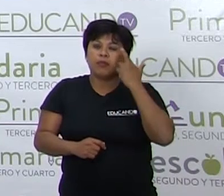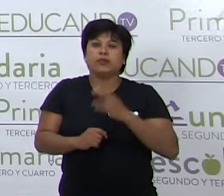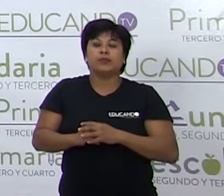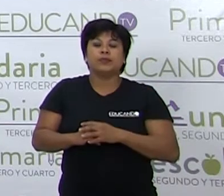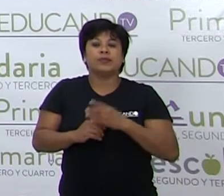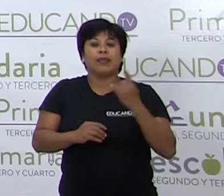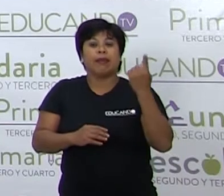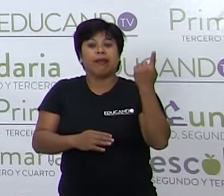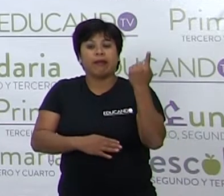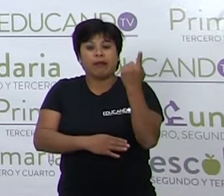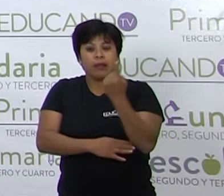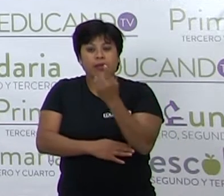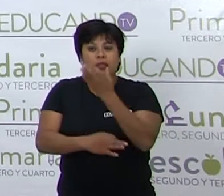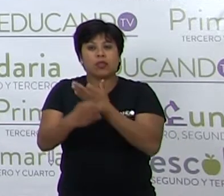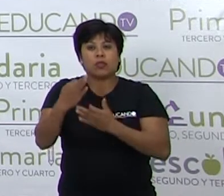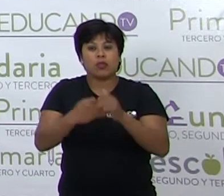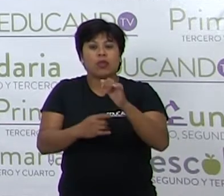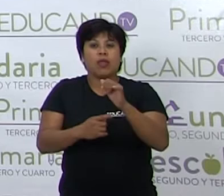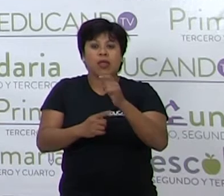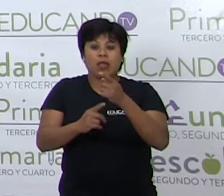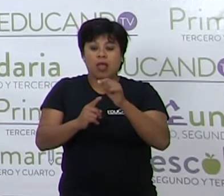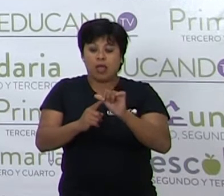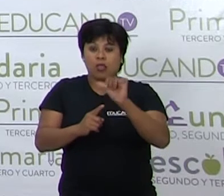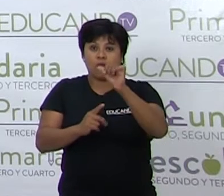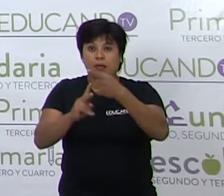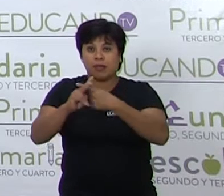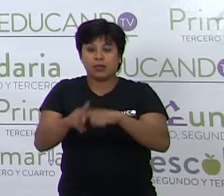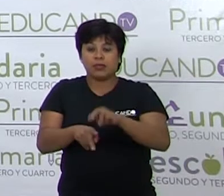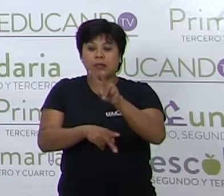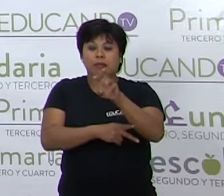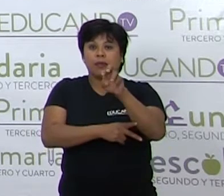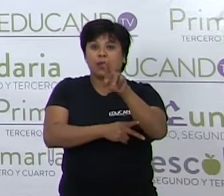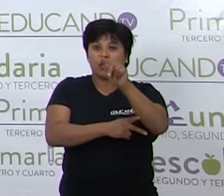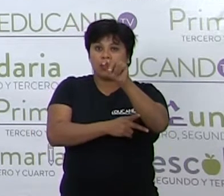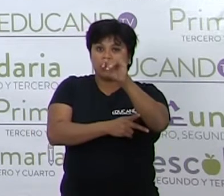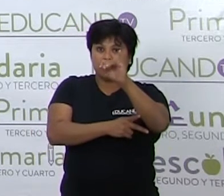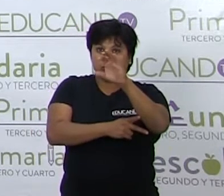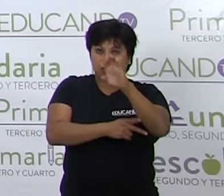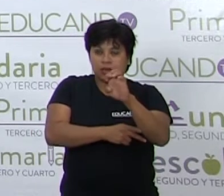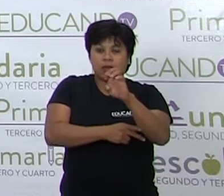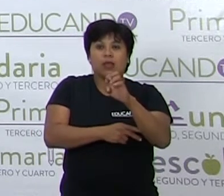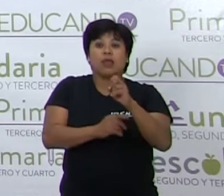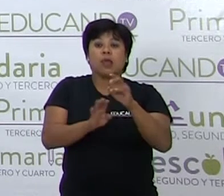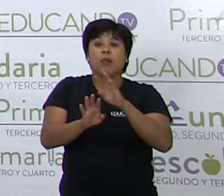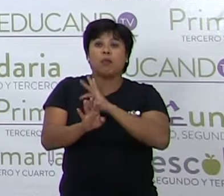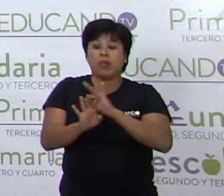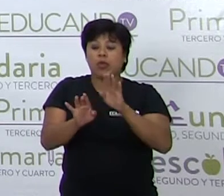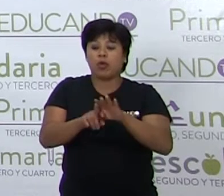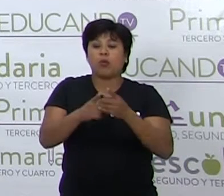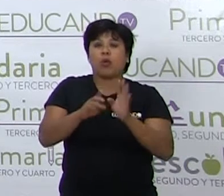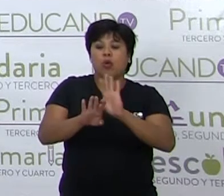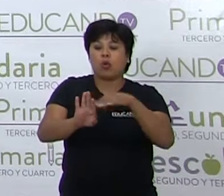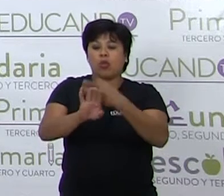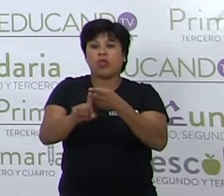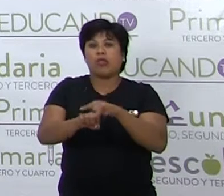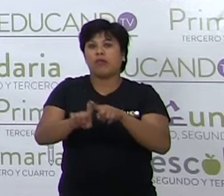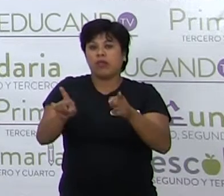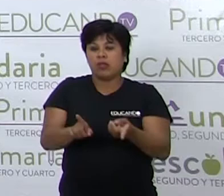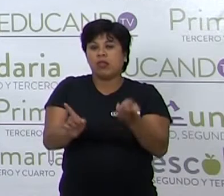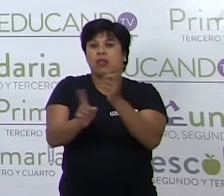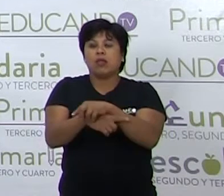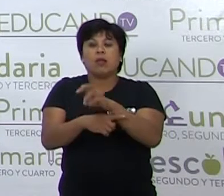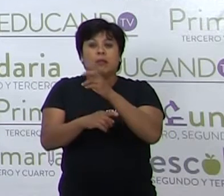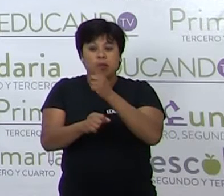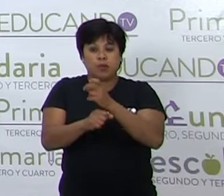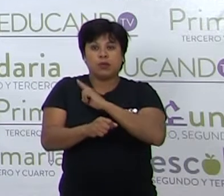que toda altura parte de un vértice iba al lado opuesto o al lado al lado opuesto desde el triángulo vamos a